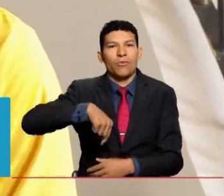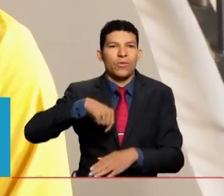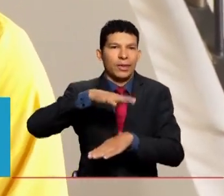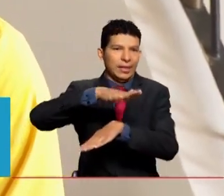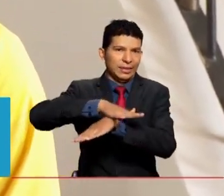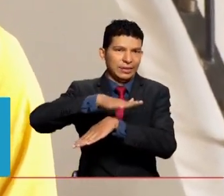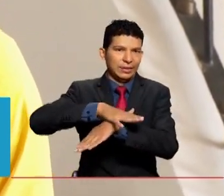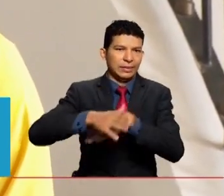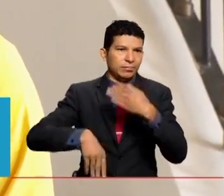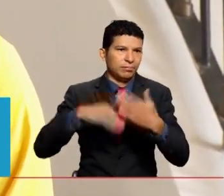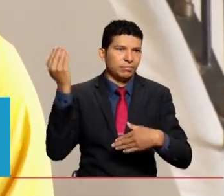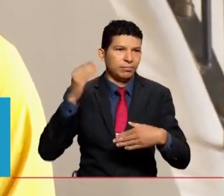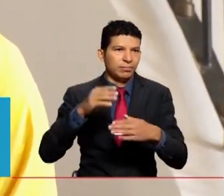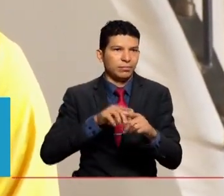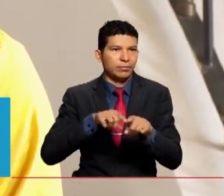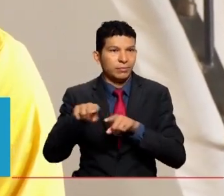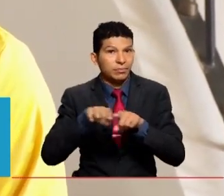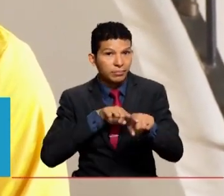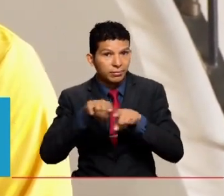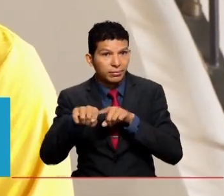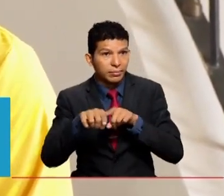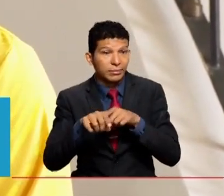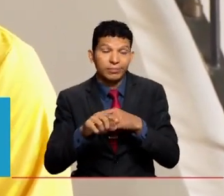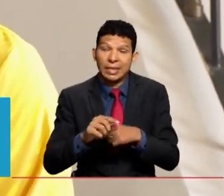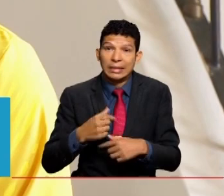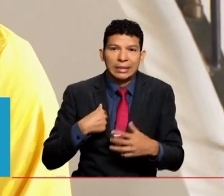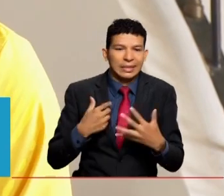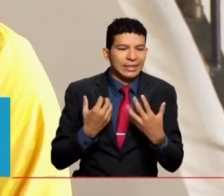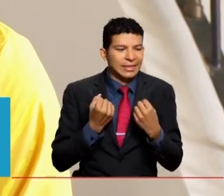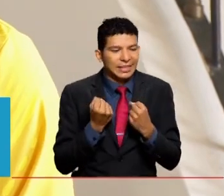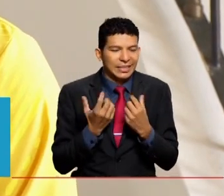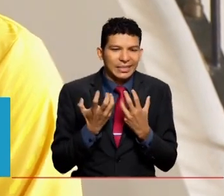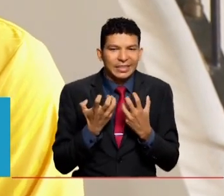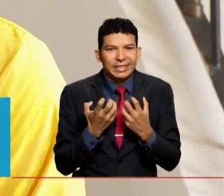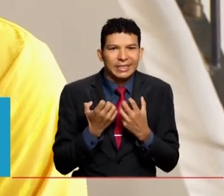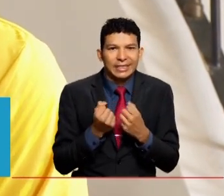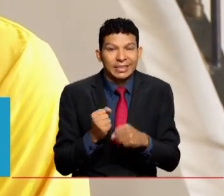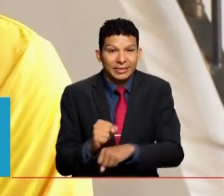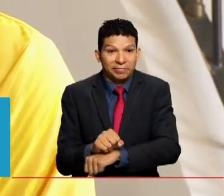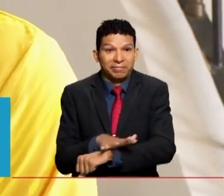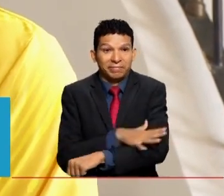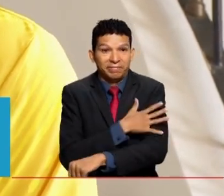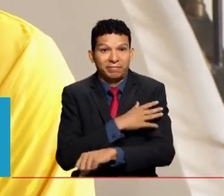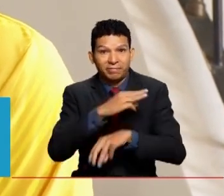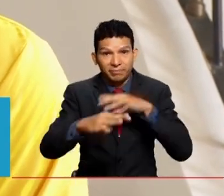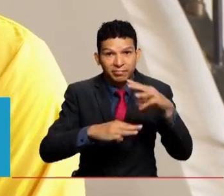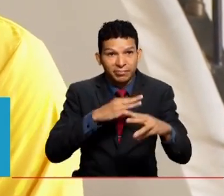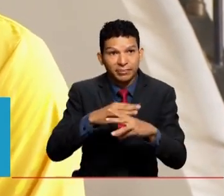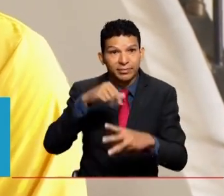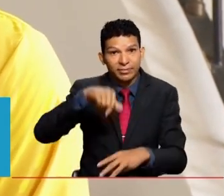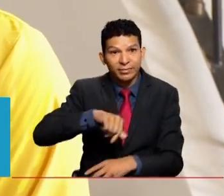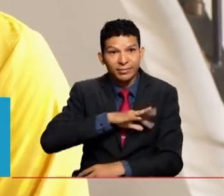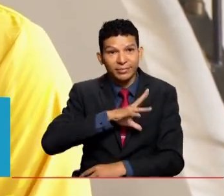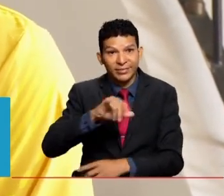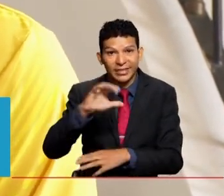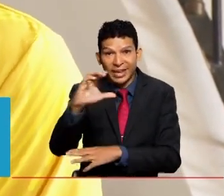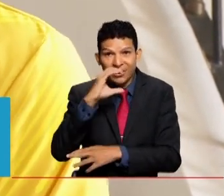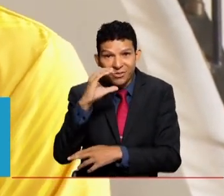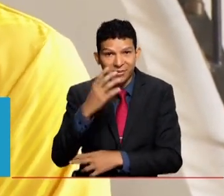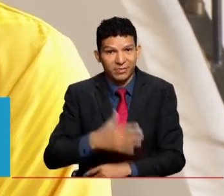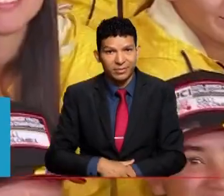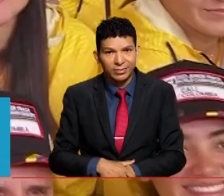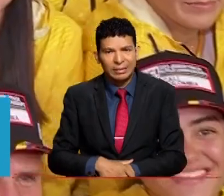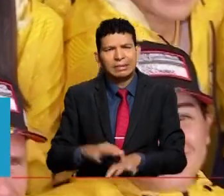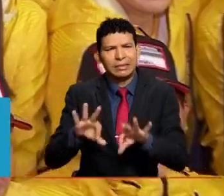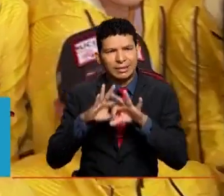tarde las carreras, pues muy nervioso primero que todo, ansioso, emocionado, porque no solo es el Mundial, sino que es el Mundial en Cali, es en Colombia. Vienen